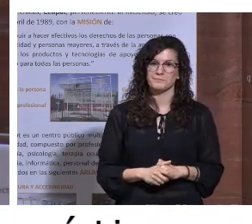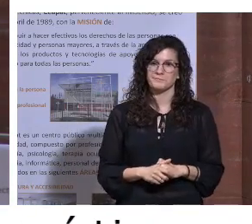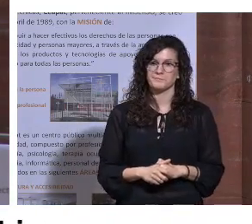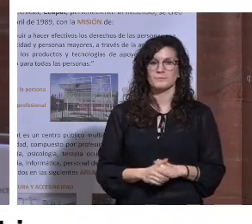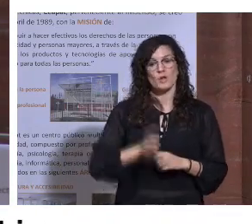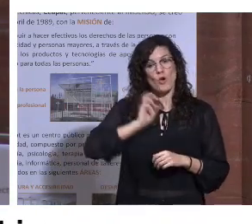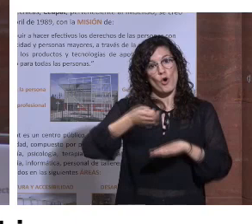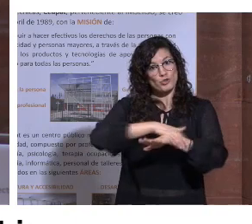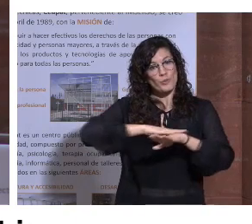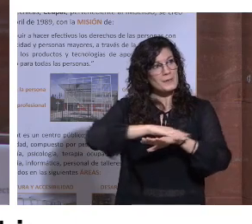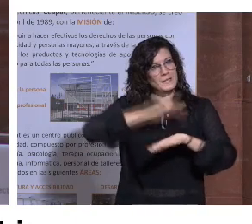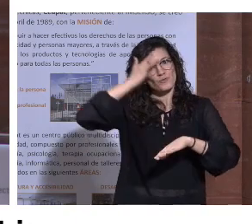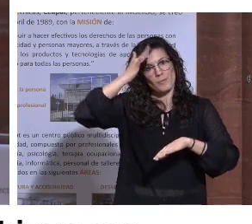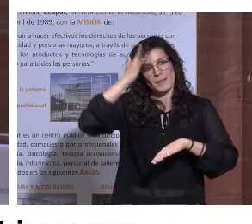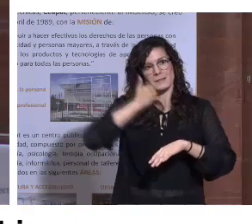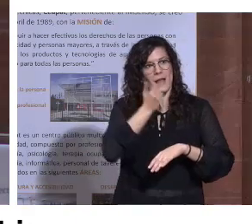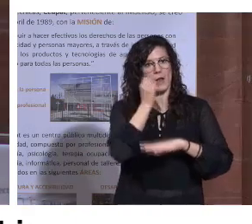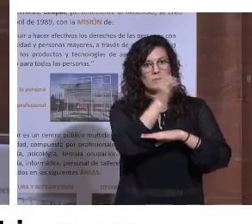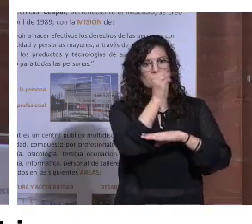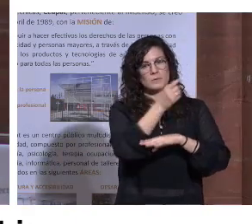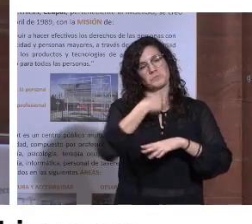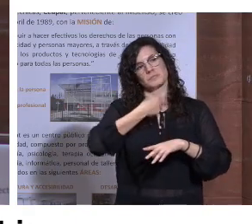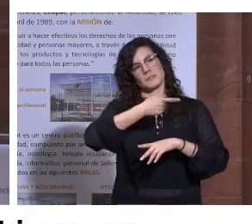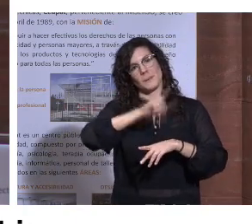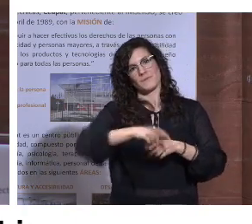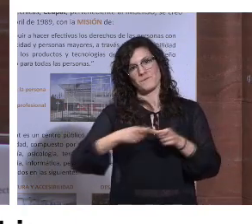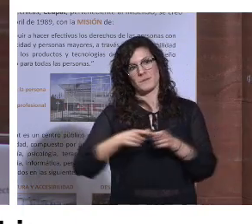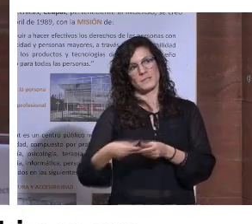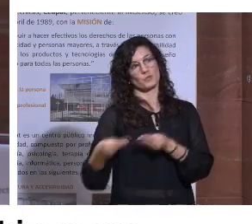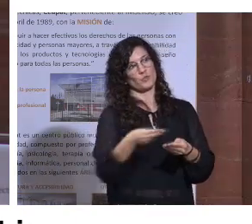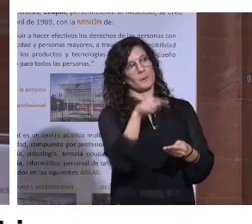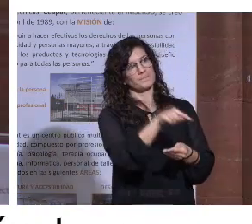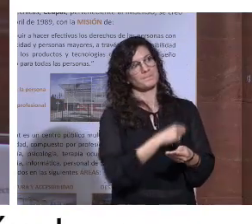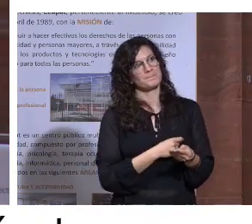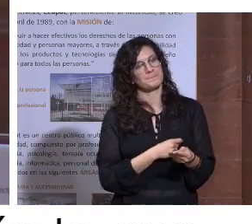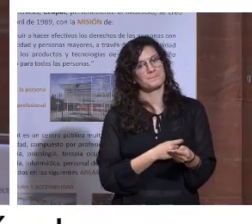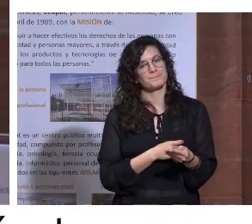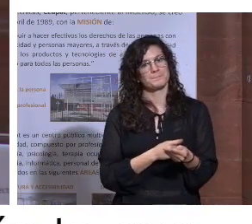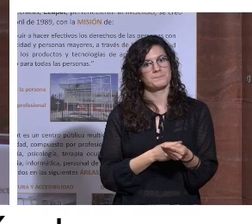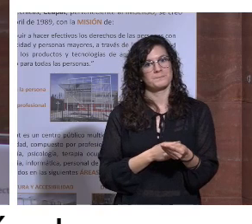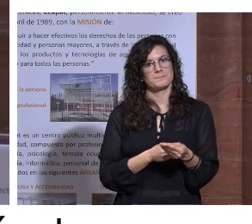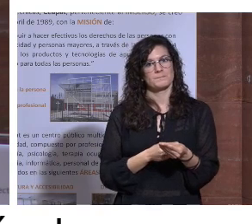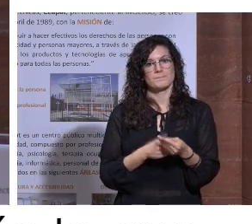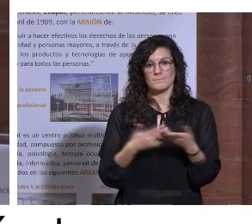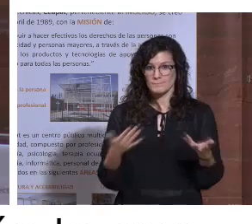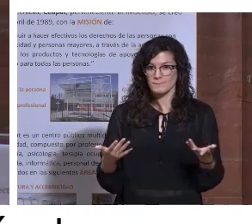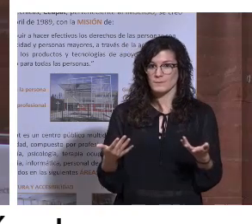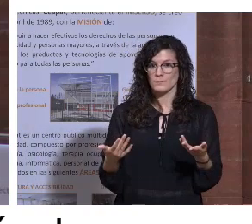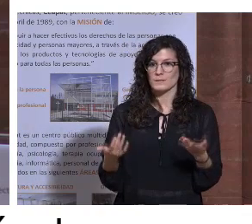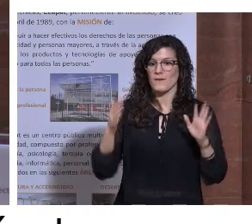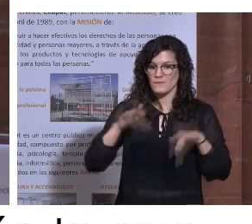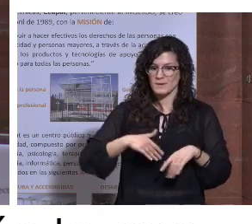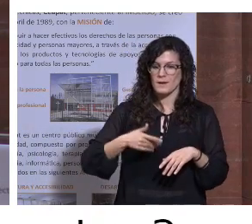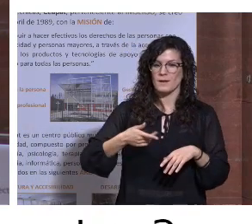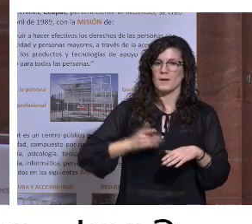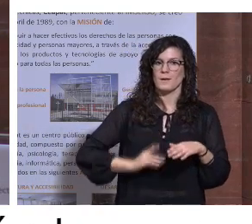otro ministro de pronto iba con no sé qué, otra ficha. Aquí tienes Y es que lo hemos parado, esto